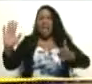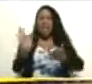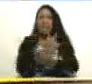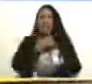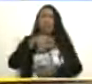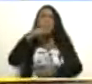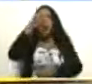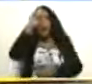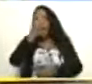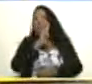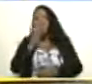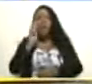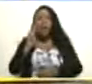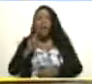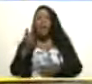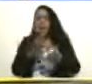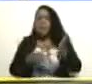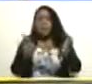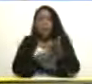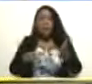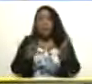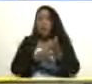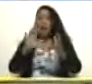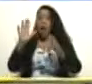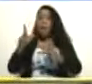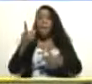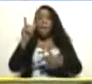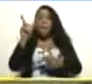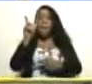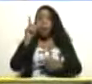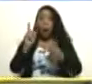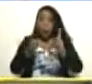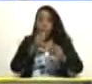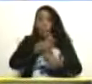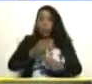padres y madres, y lo repetían y lo repetían, y había gente que se asustaba